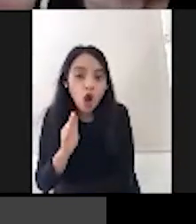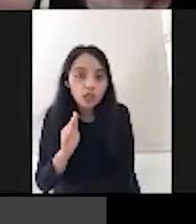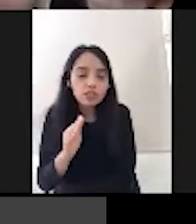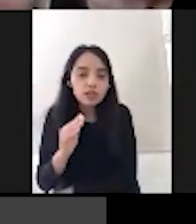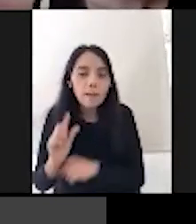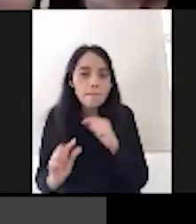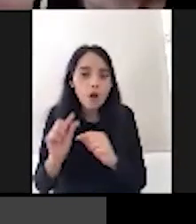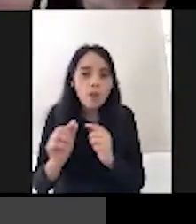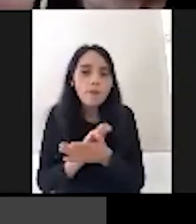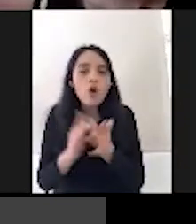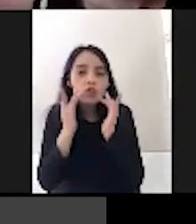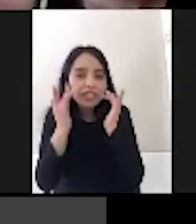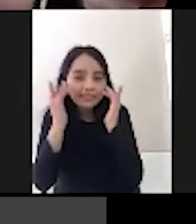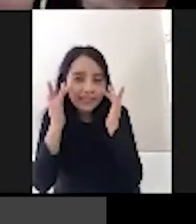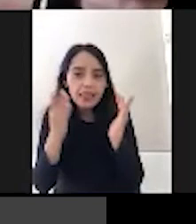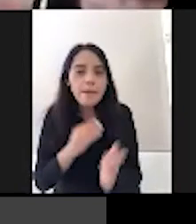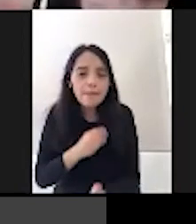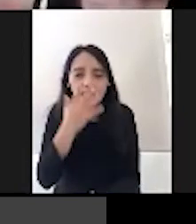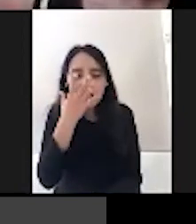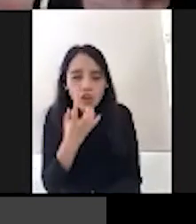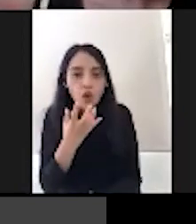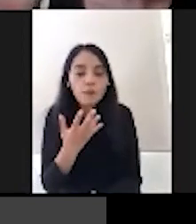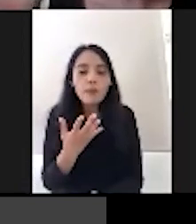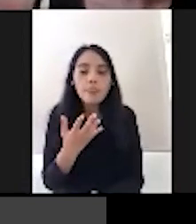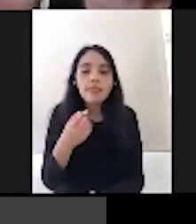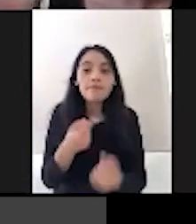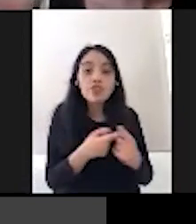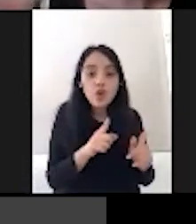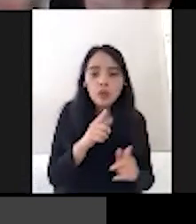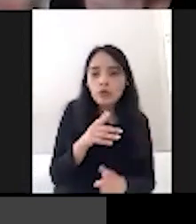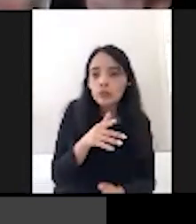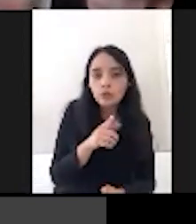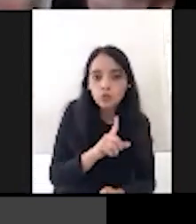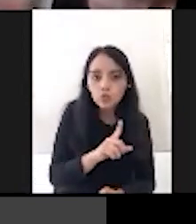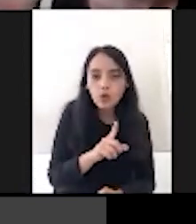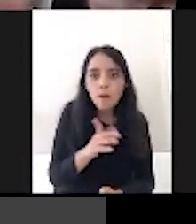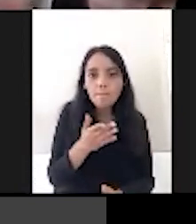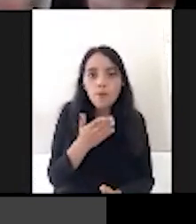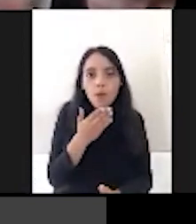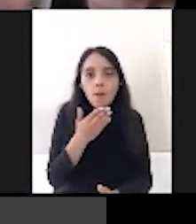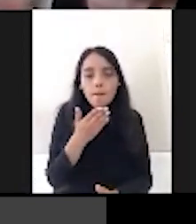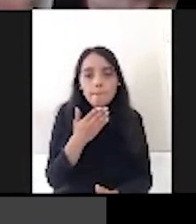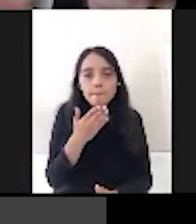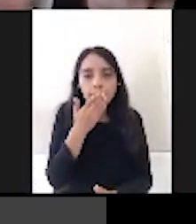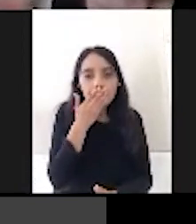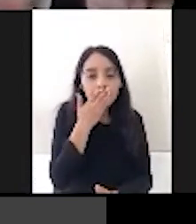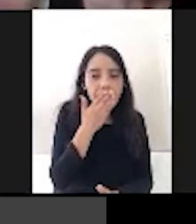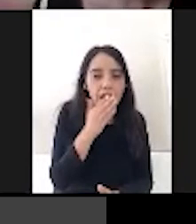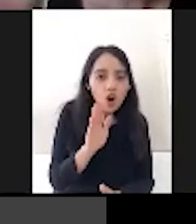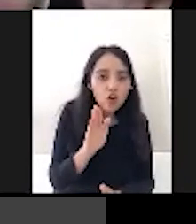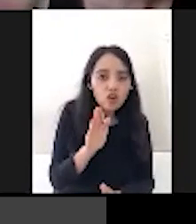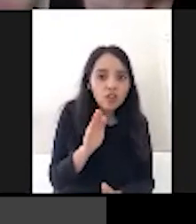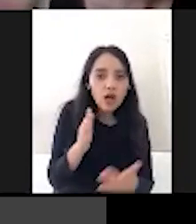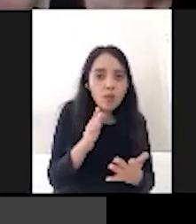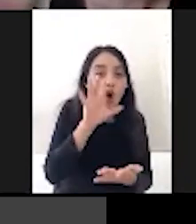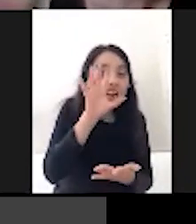como alegría, tristeza, enojo, qué sé yo. Y otras no mejoran en el porcentaje de aciertos, sino que mejoran en la rapidez con que lo